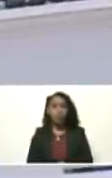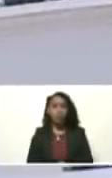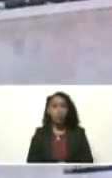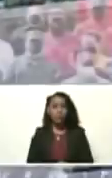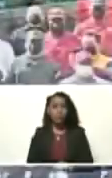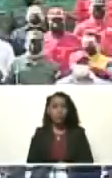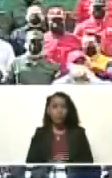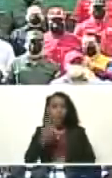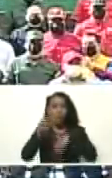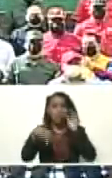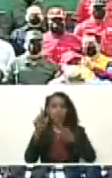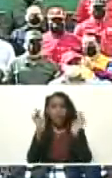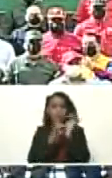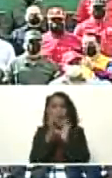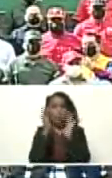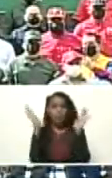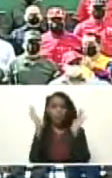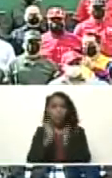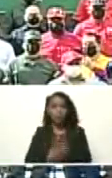el 13 de abril